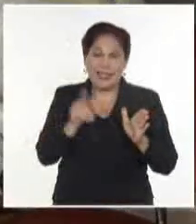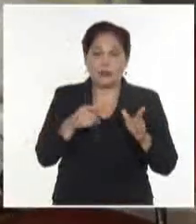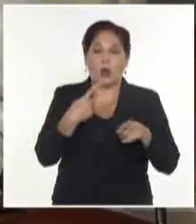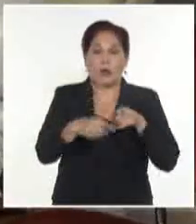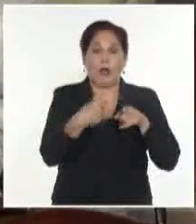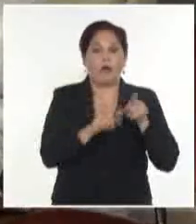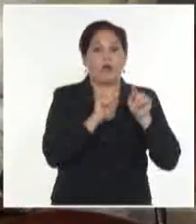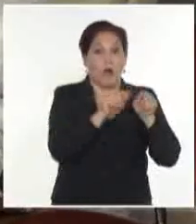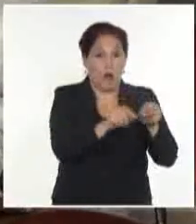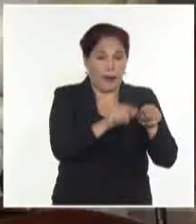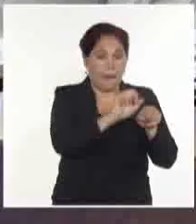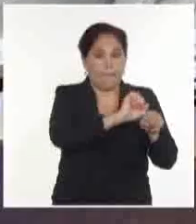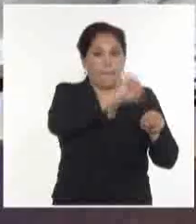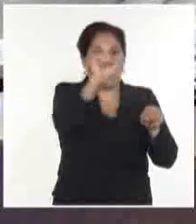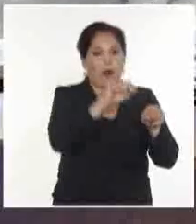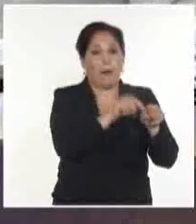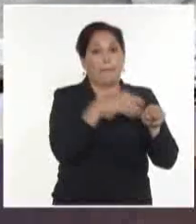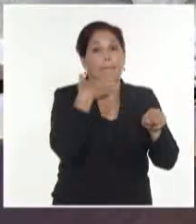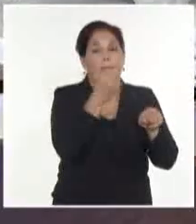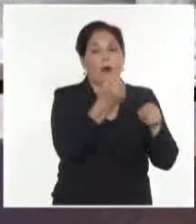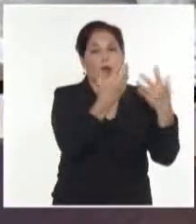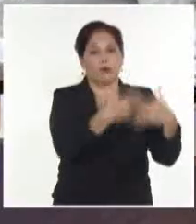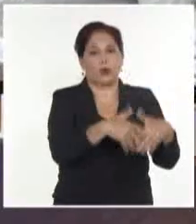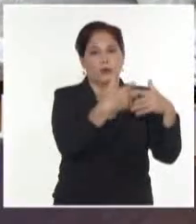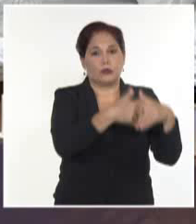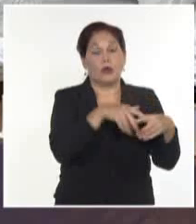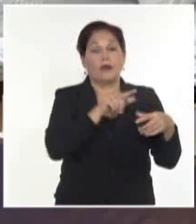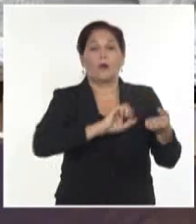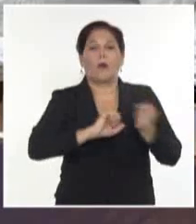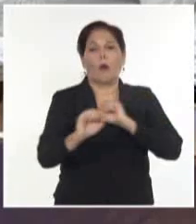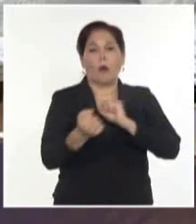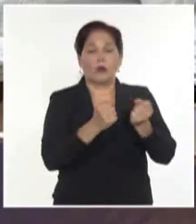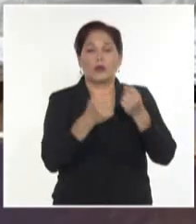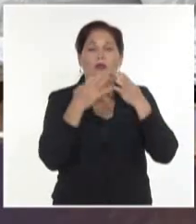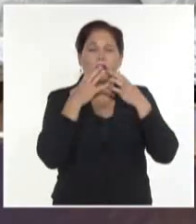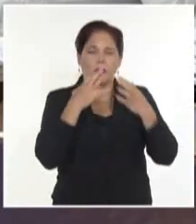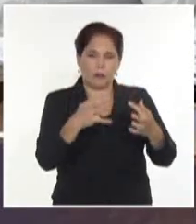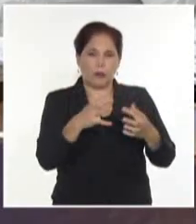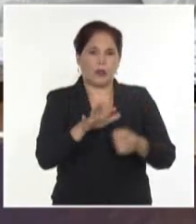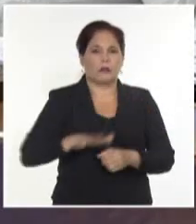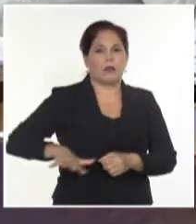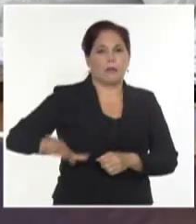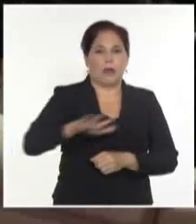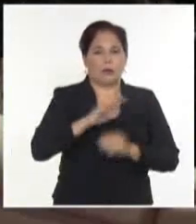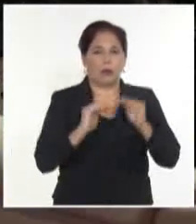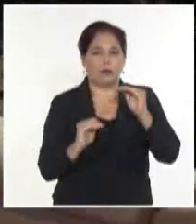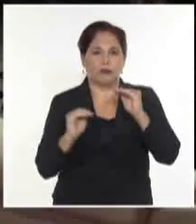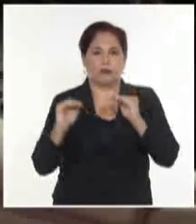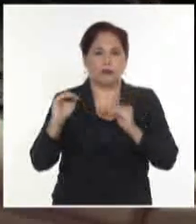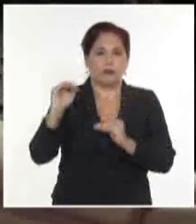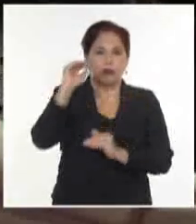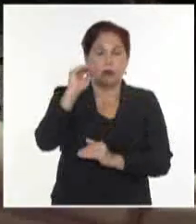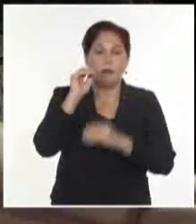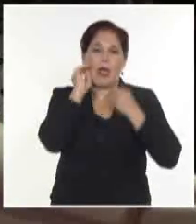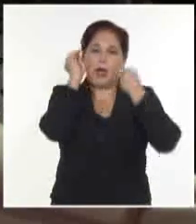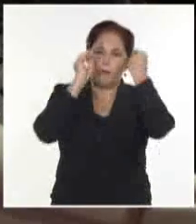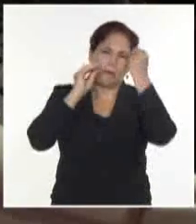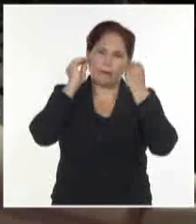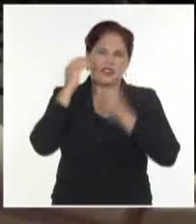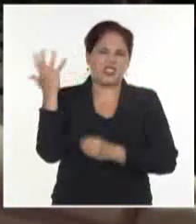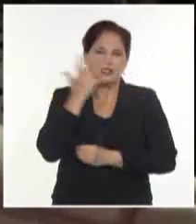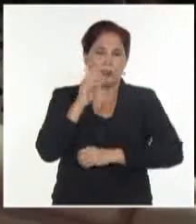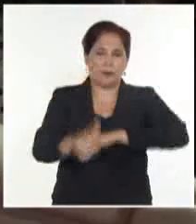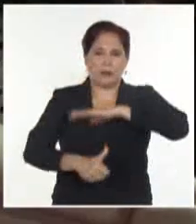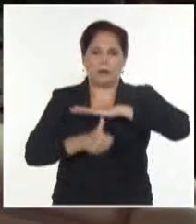donde se logre mayor eficiencia y en ello el control es decisivo a todos los niveles, reflexionó el presidente de la